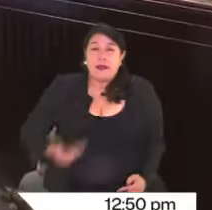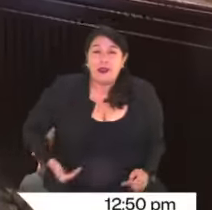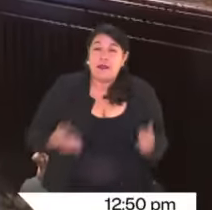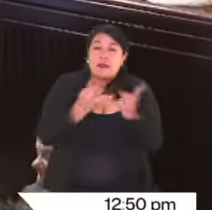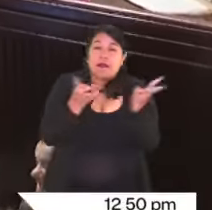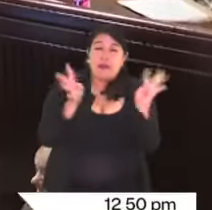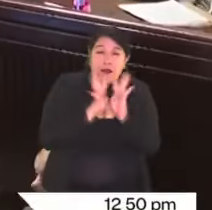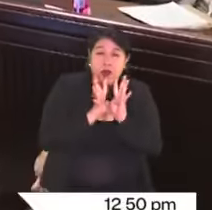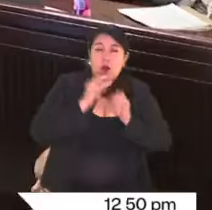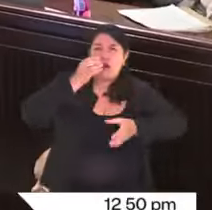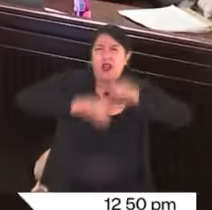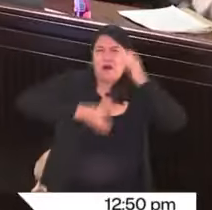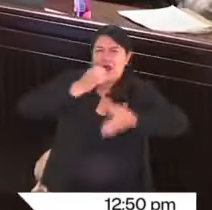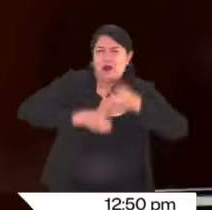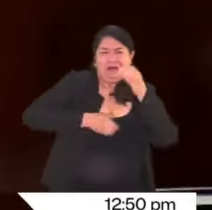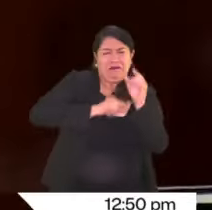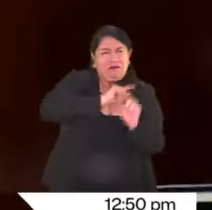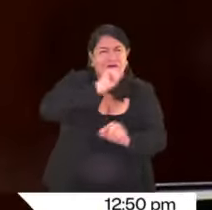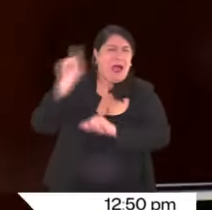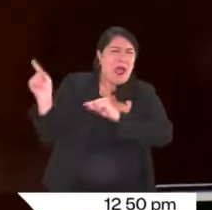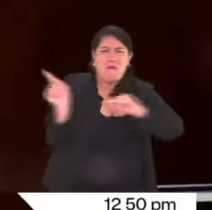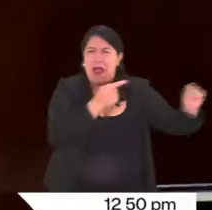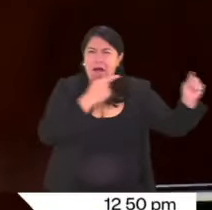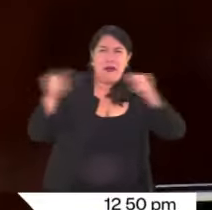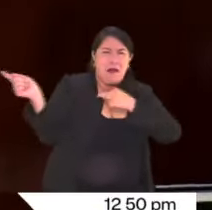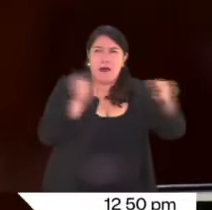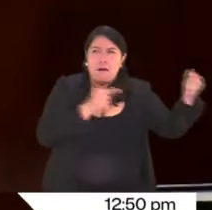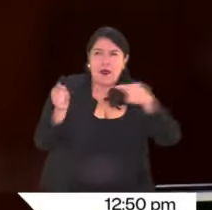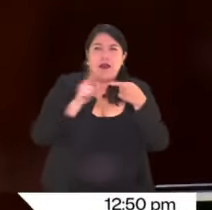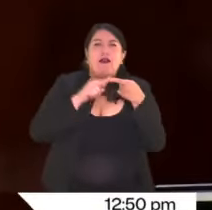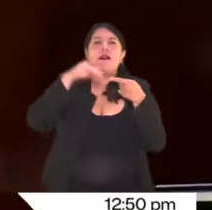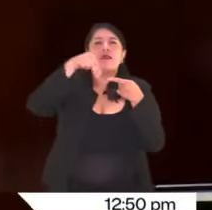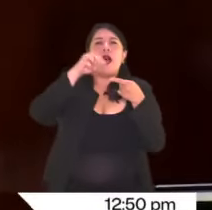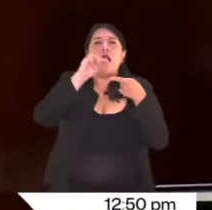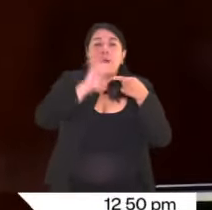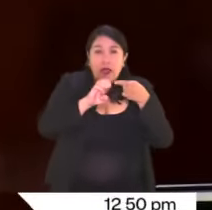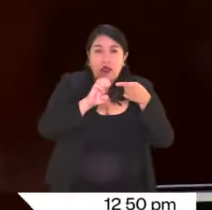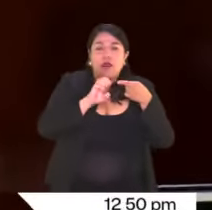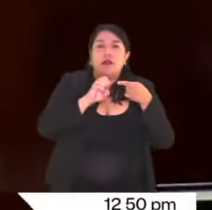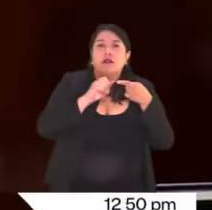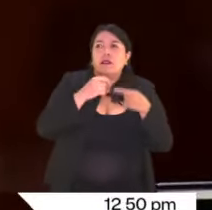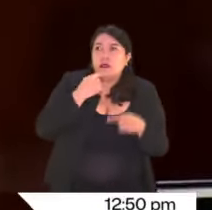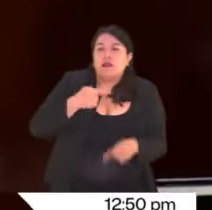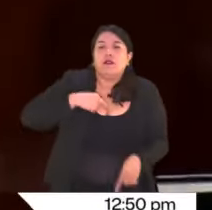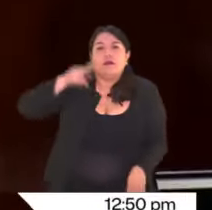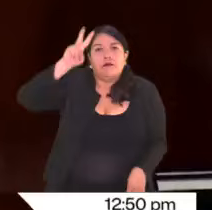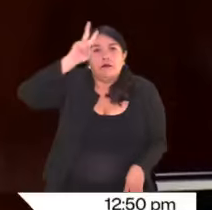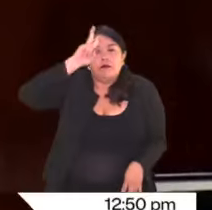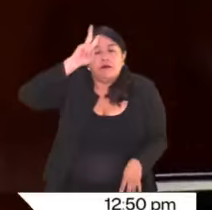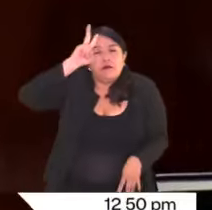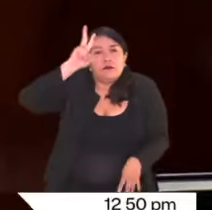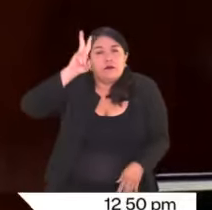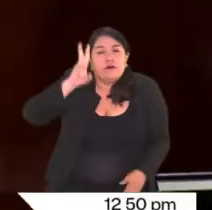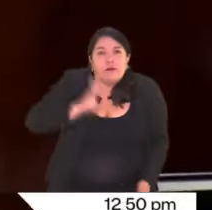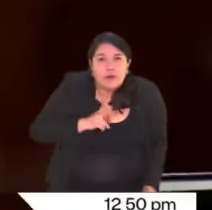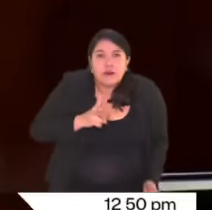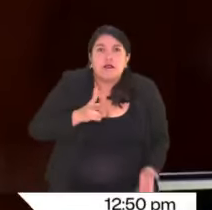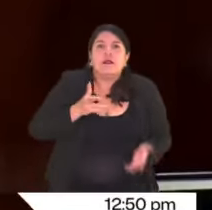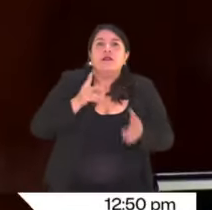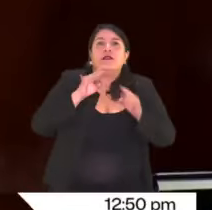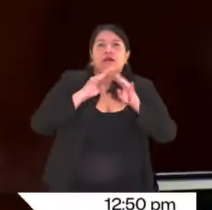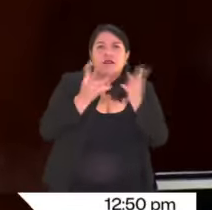se han lanzado sends mensajes primero Iván name quien pidió respeto al presidente por sus reiteradas declaraciones en contra de los